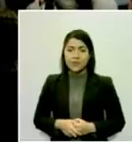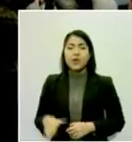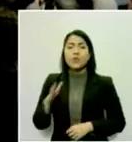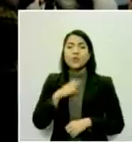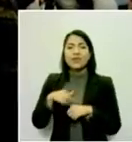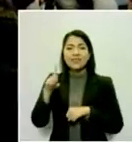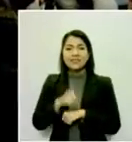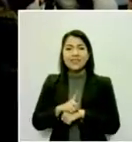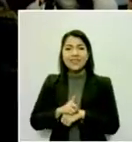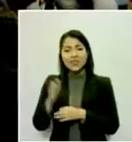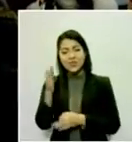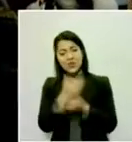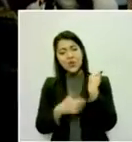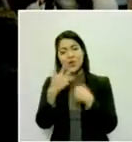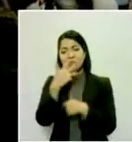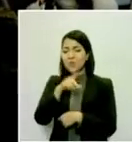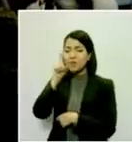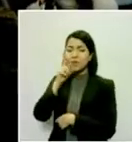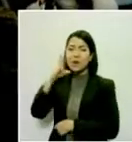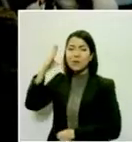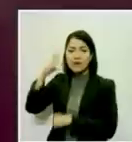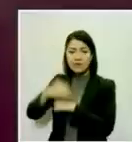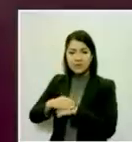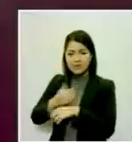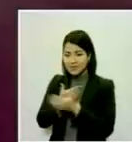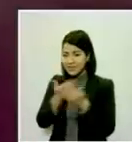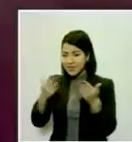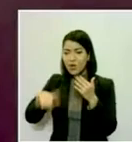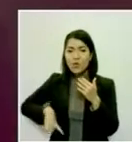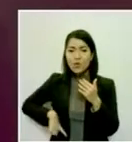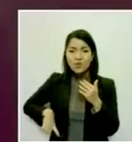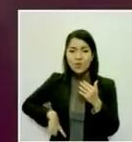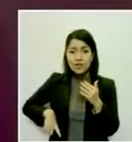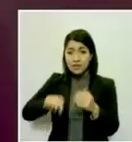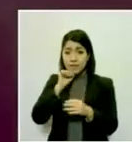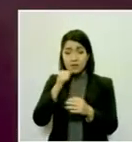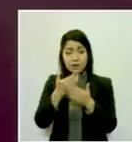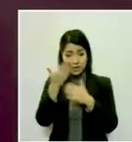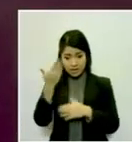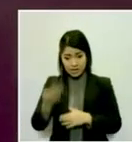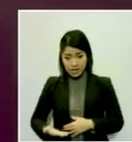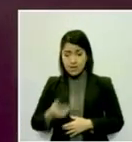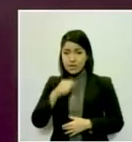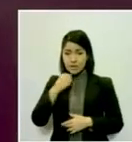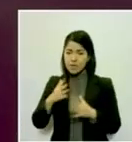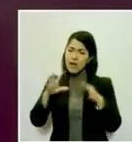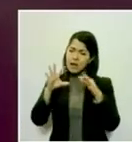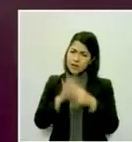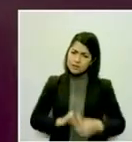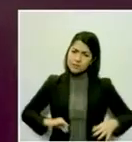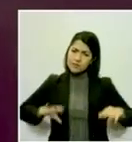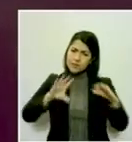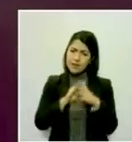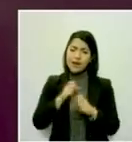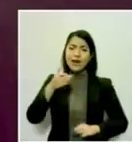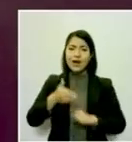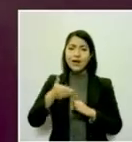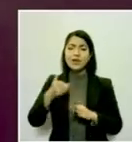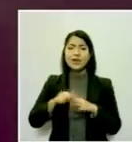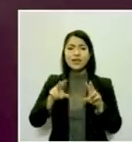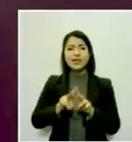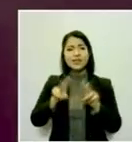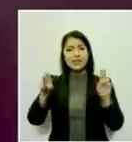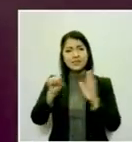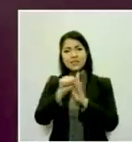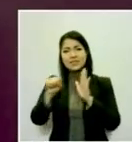Buenos días a todas, a todos. Con tu permiso, gobernador. El día de hoy vengo a hablarles un poco del subsistema